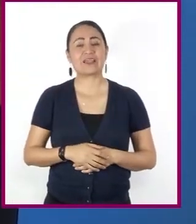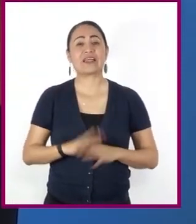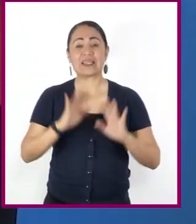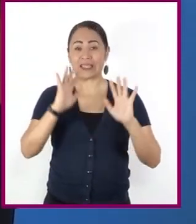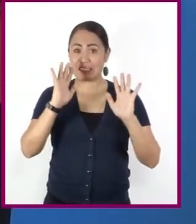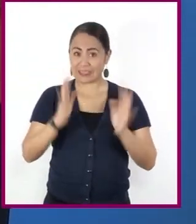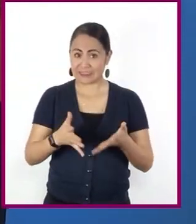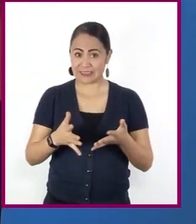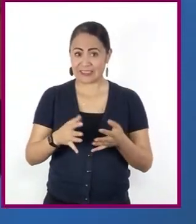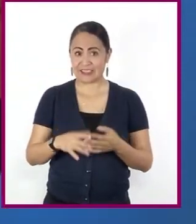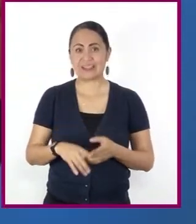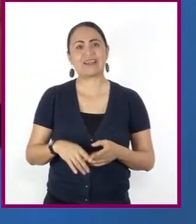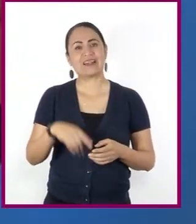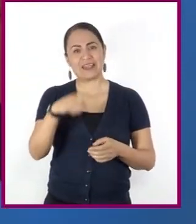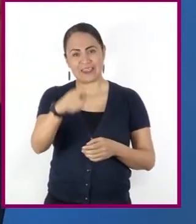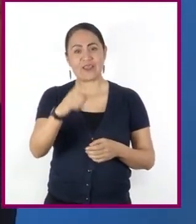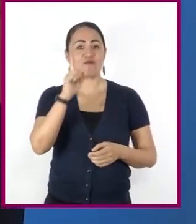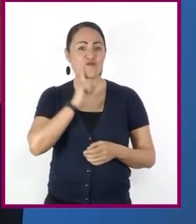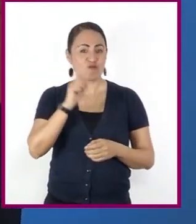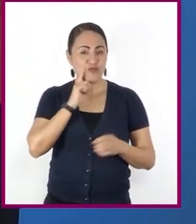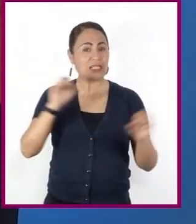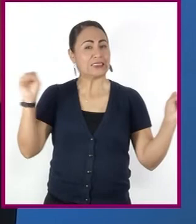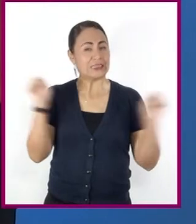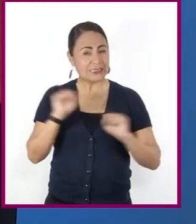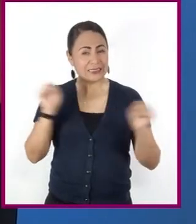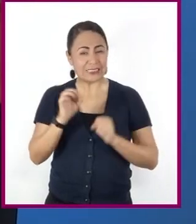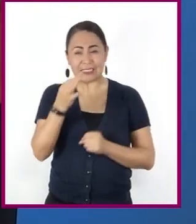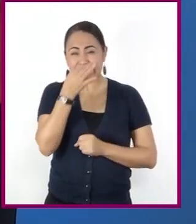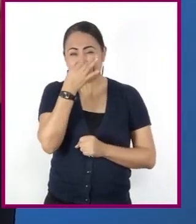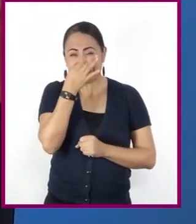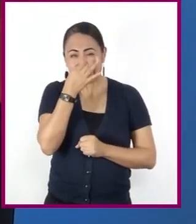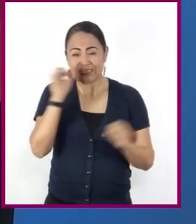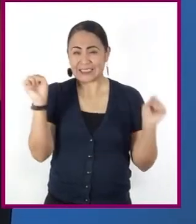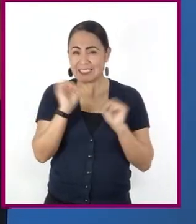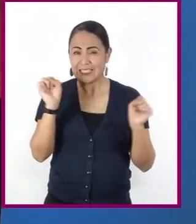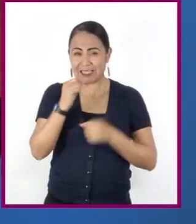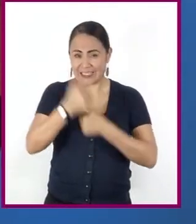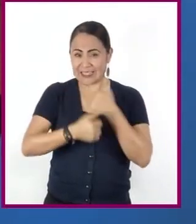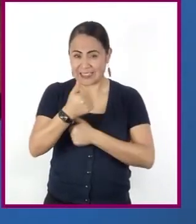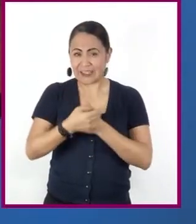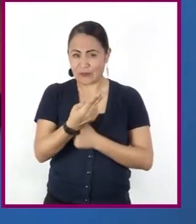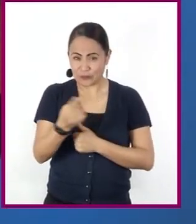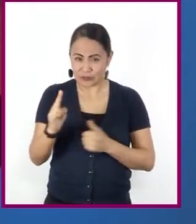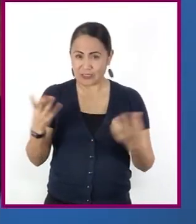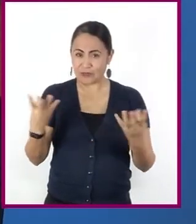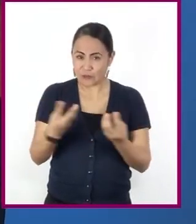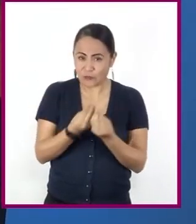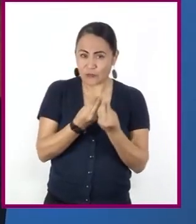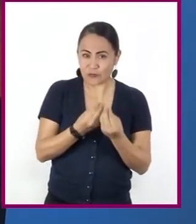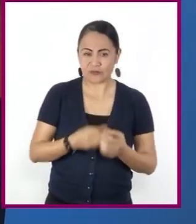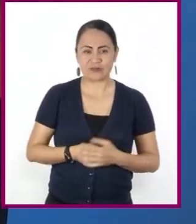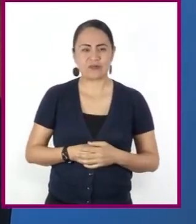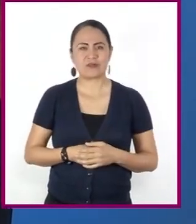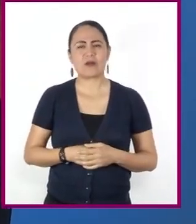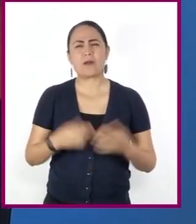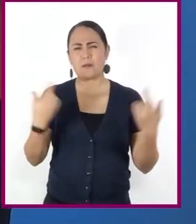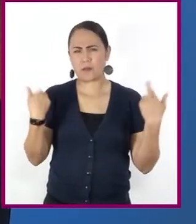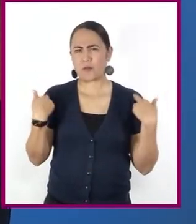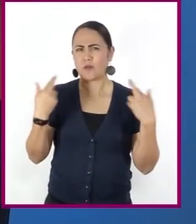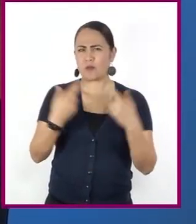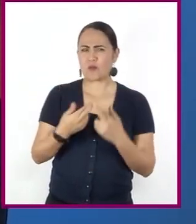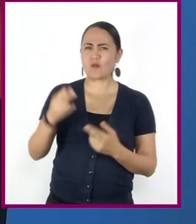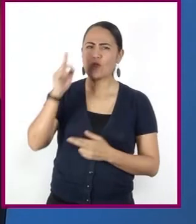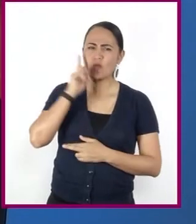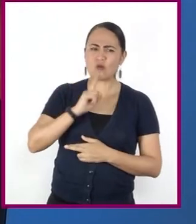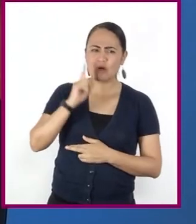para acompañar a nuestra maratonista en la parte final de la carrera? Profesora Esperanza, debo confesar